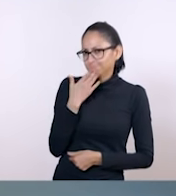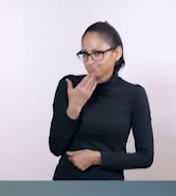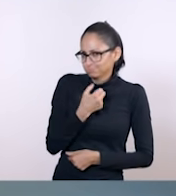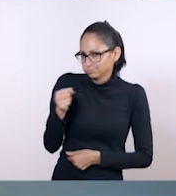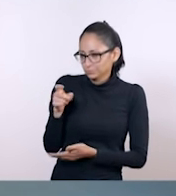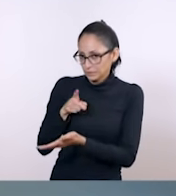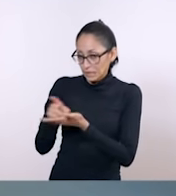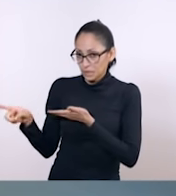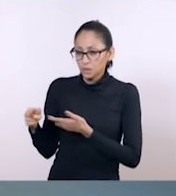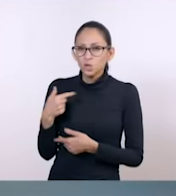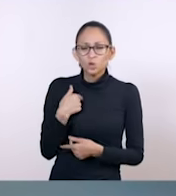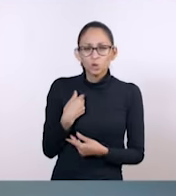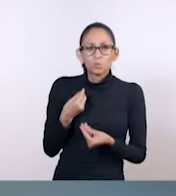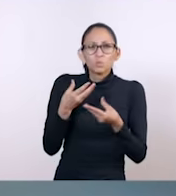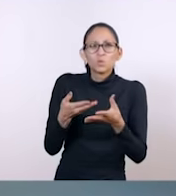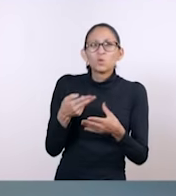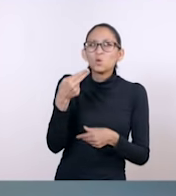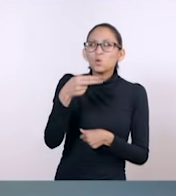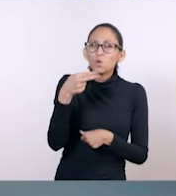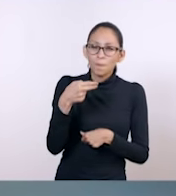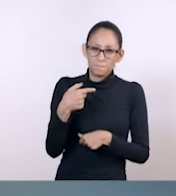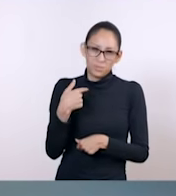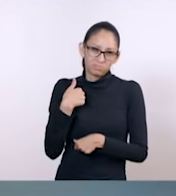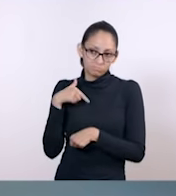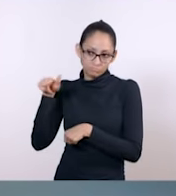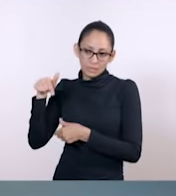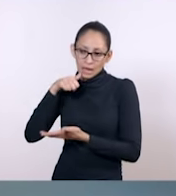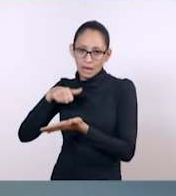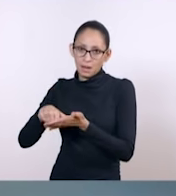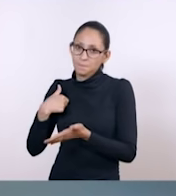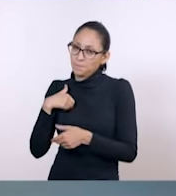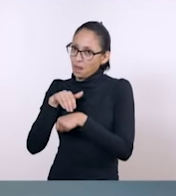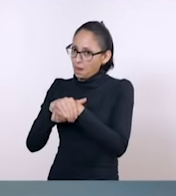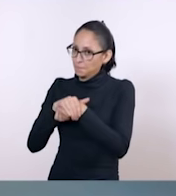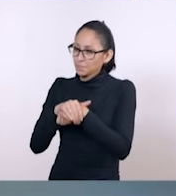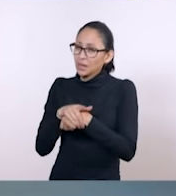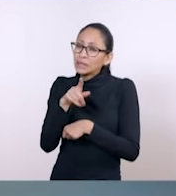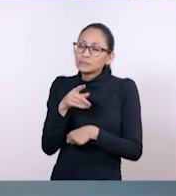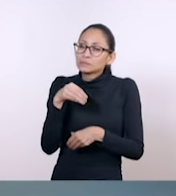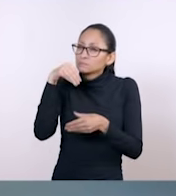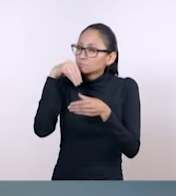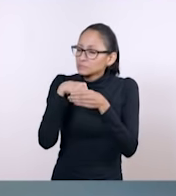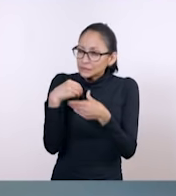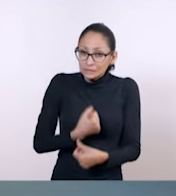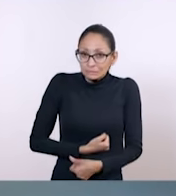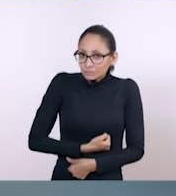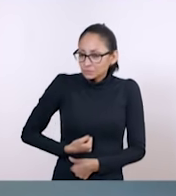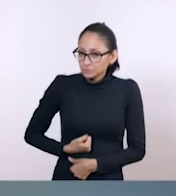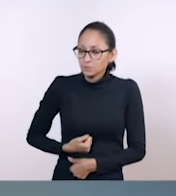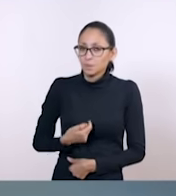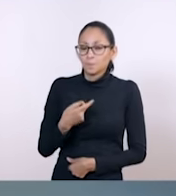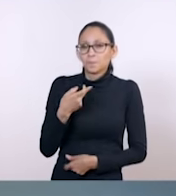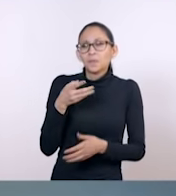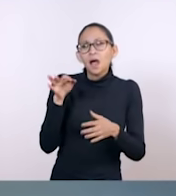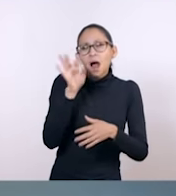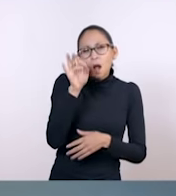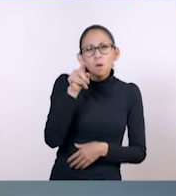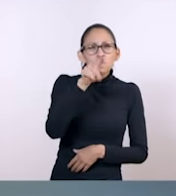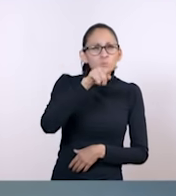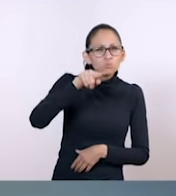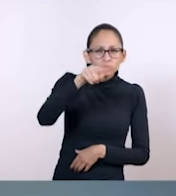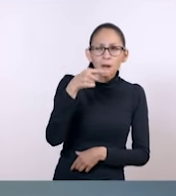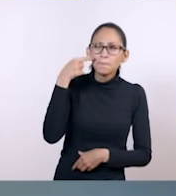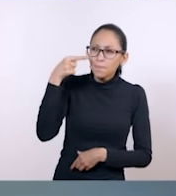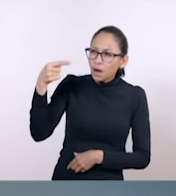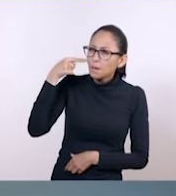revelar el nombre de mi amiga porque, pues, me confió algo muy privado y puede ser algo que muchas personas